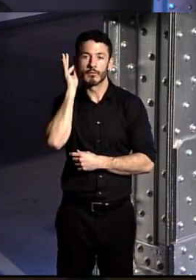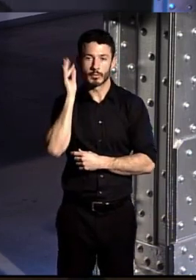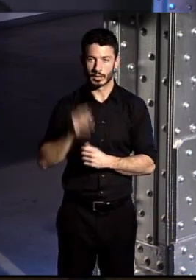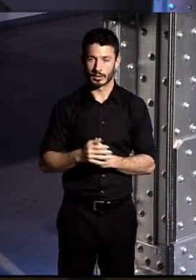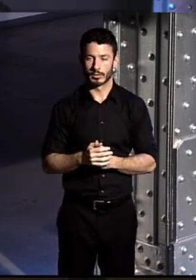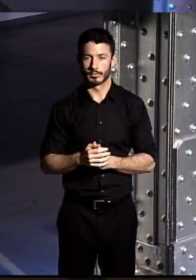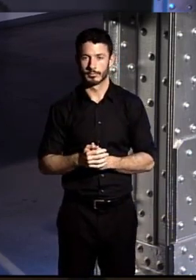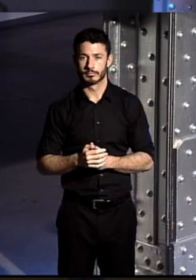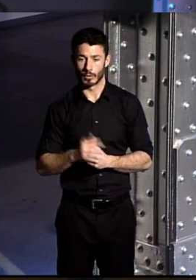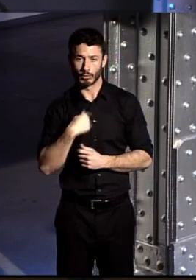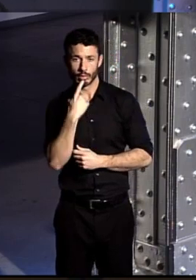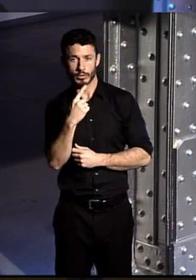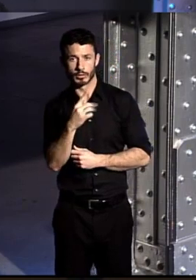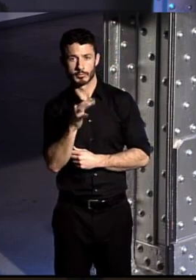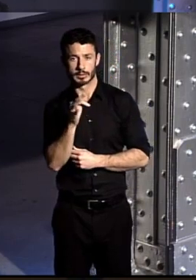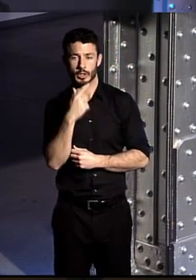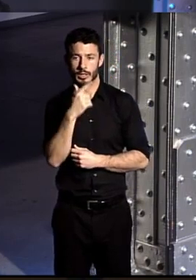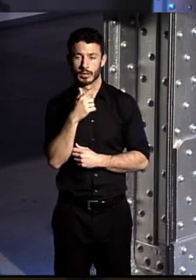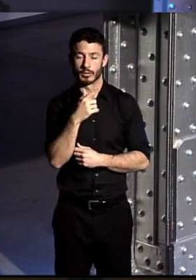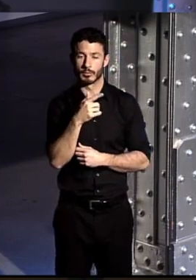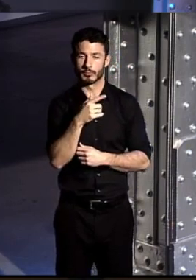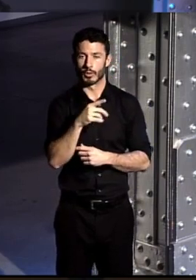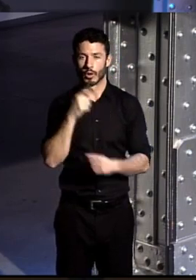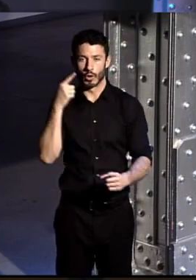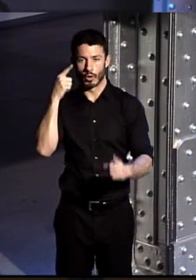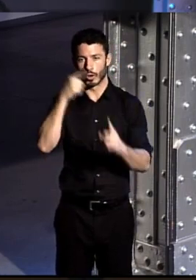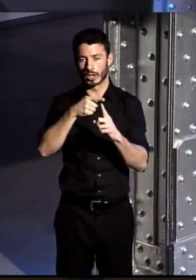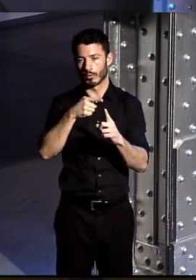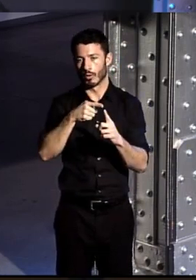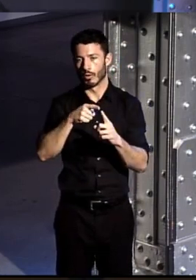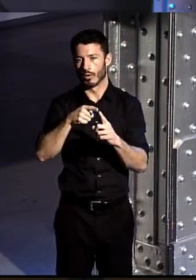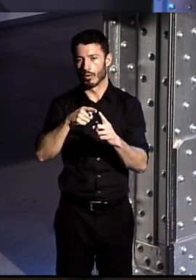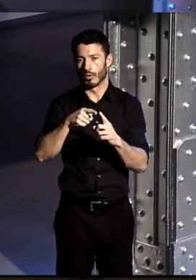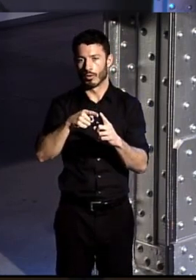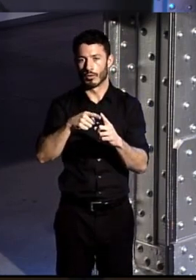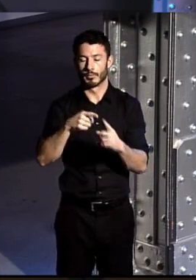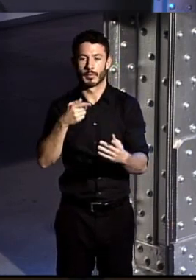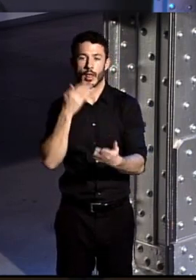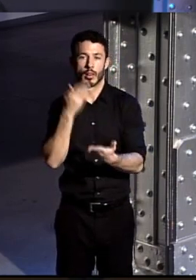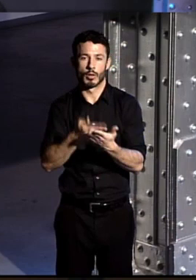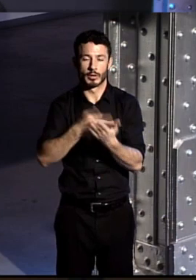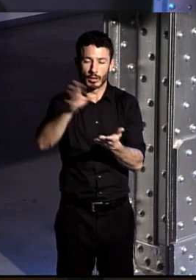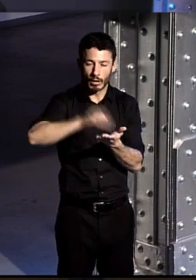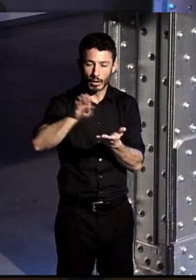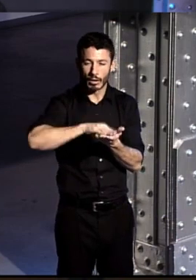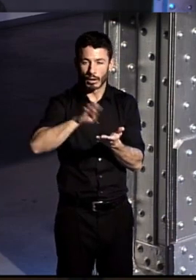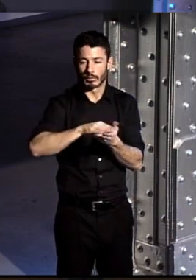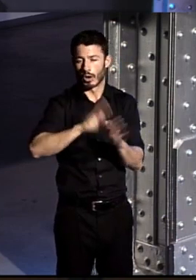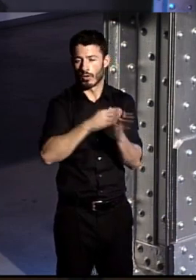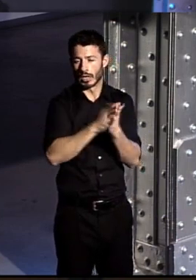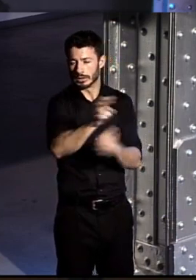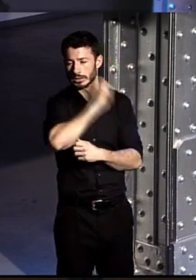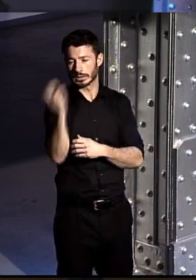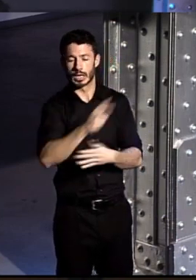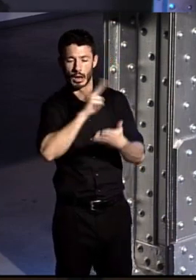porque como releímos varias novelas para documentarnos para la exposición y una de las que yo releí fue Las 20.000 leguas de viaje